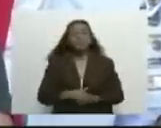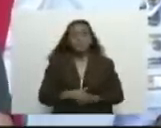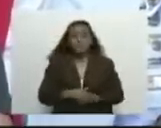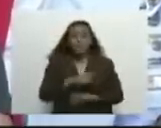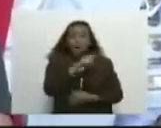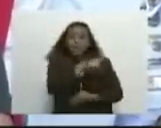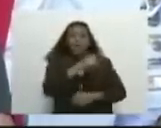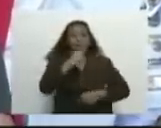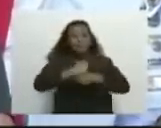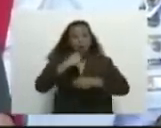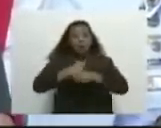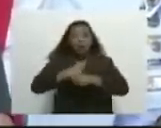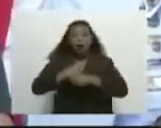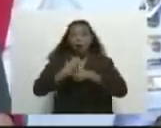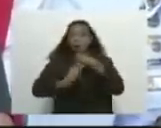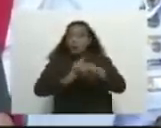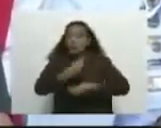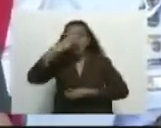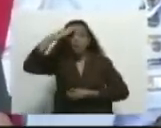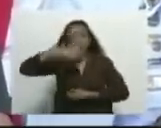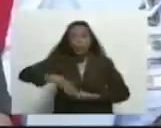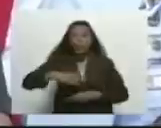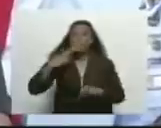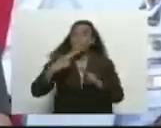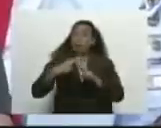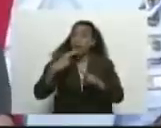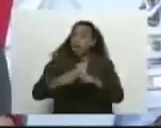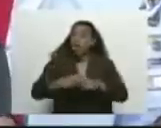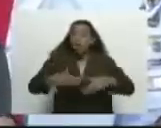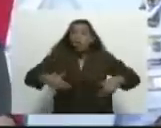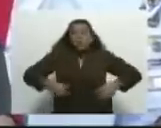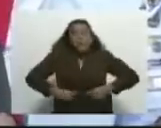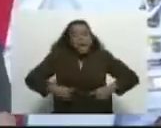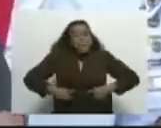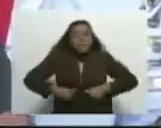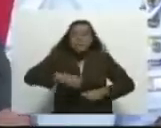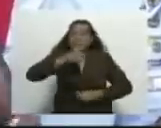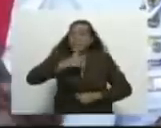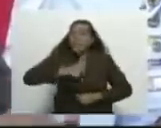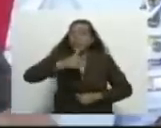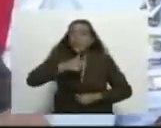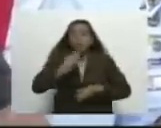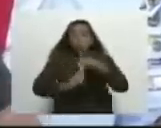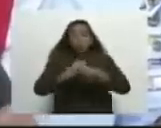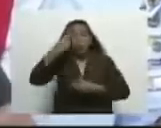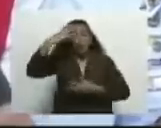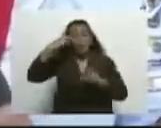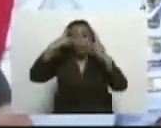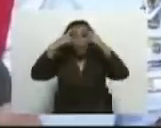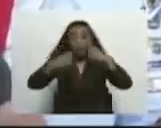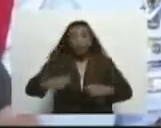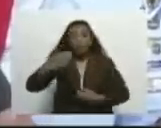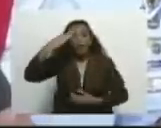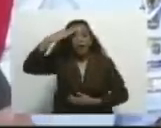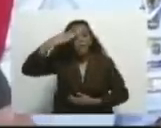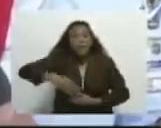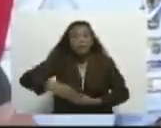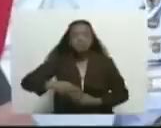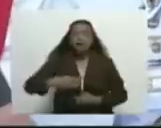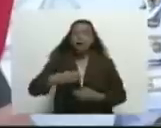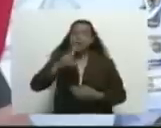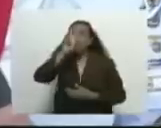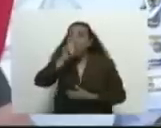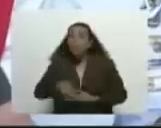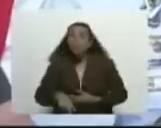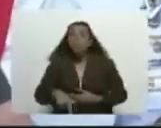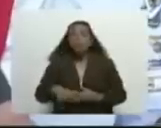hacer nuestro trabajo implica riesgo, implica sacrificios, implica muchas cosas, pues, del accionar diario